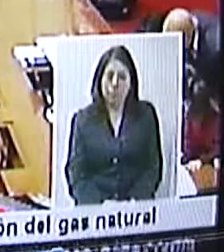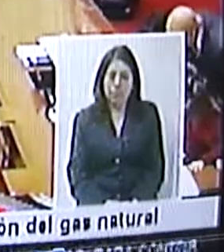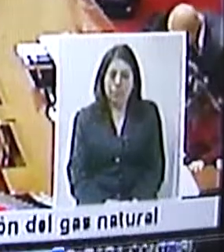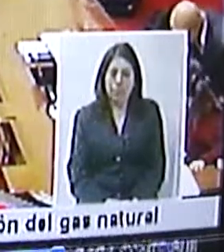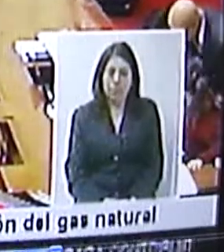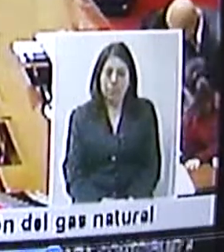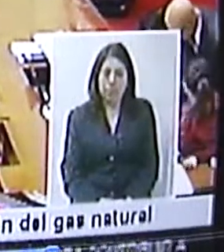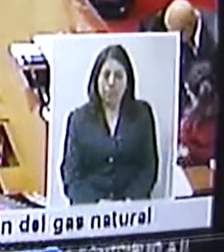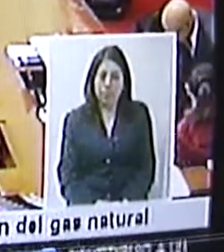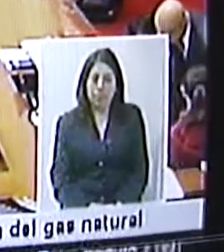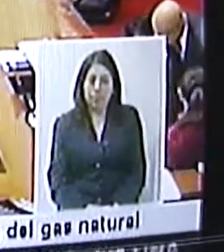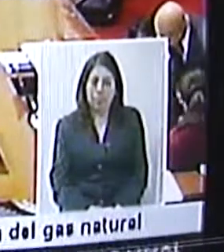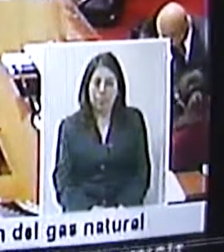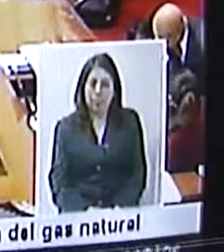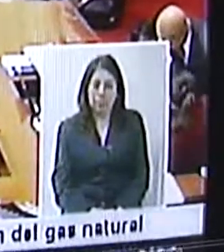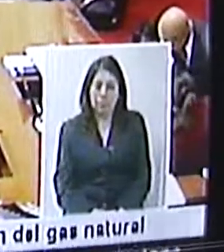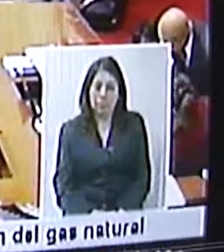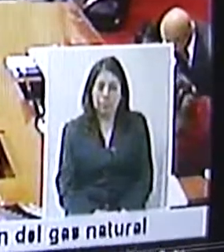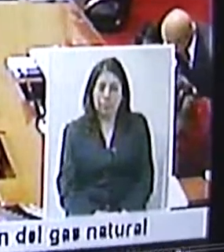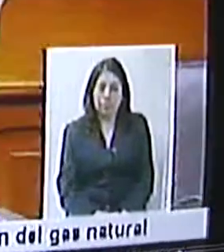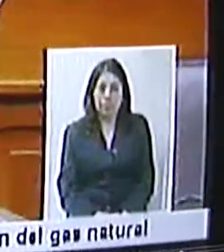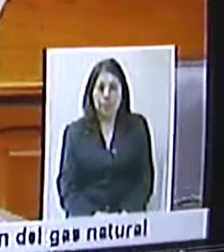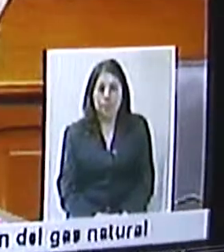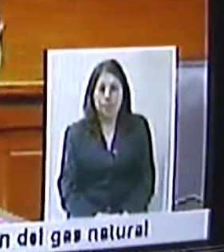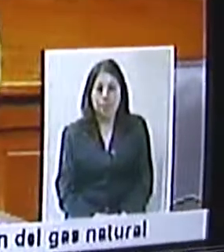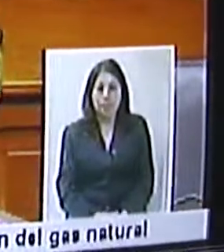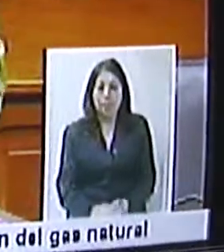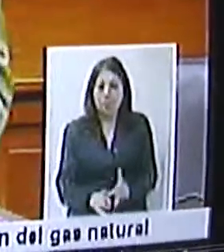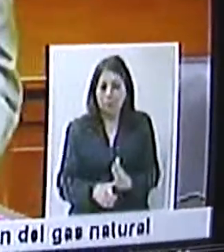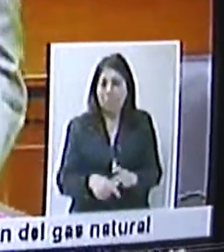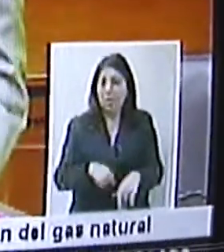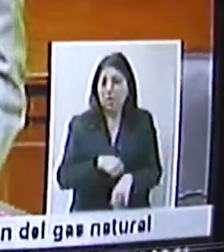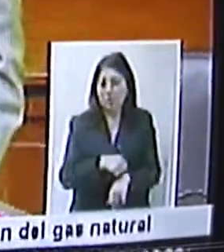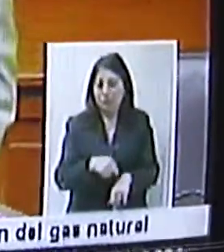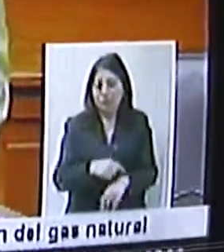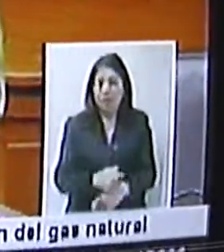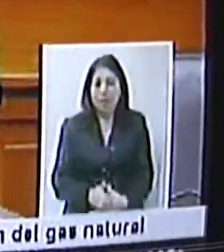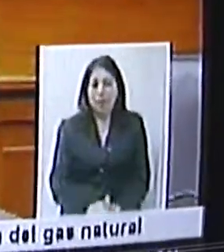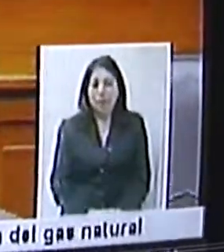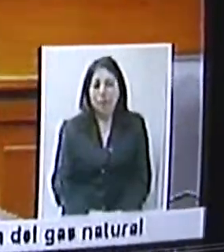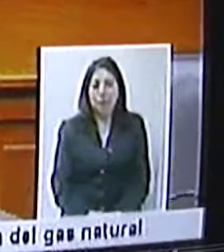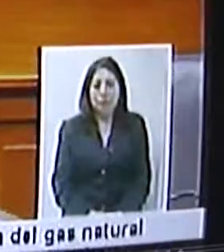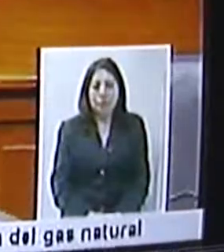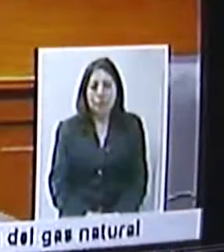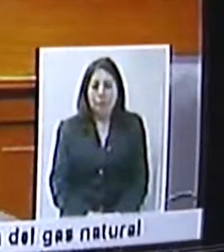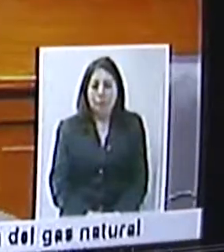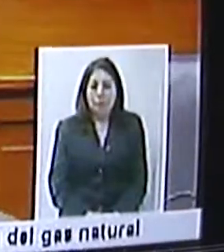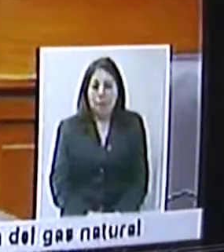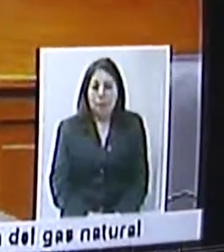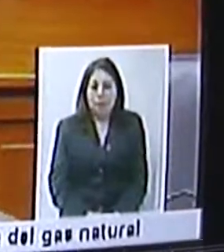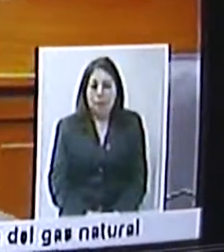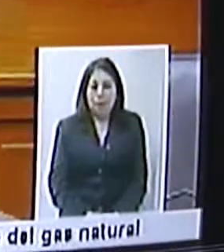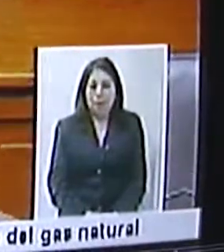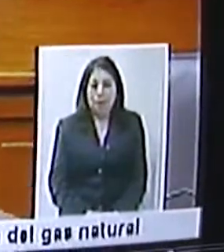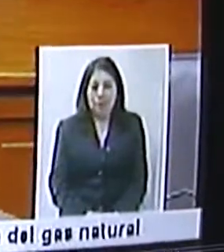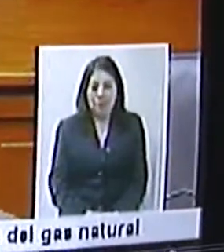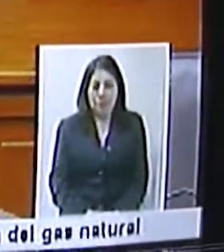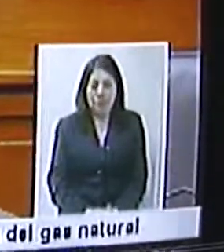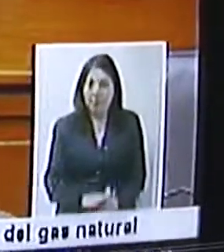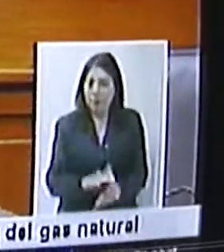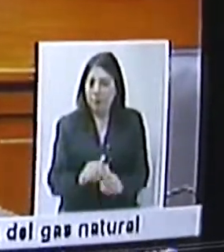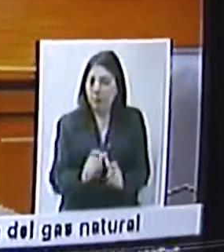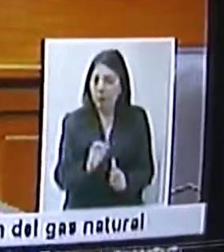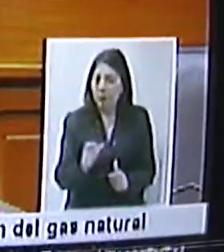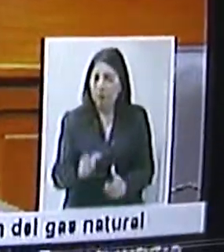Gracias, señor presidente. Después de muchas horas de discutir entre todos los